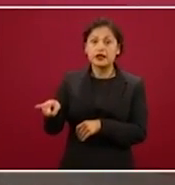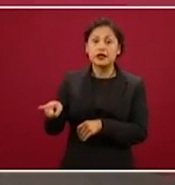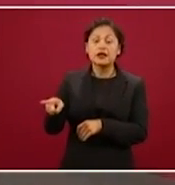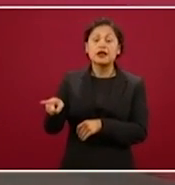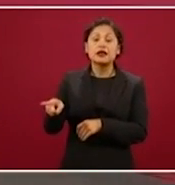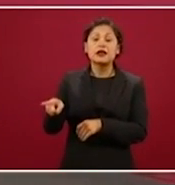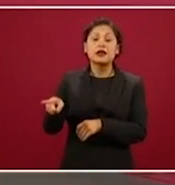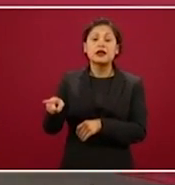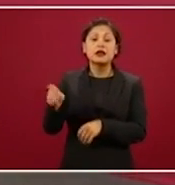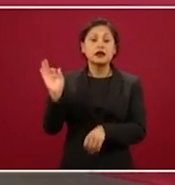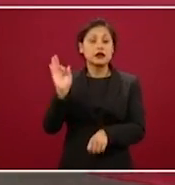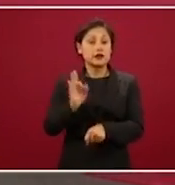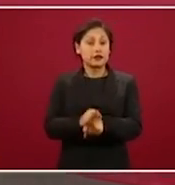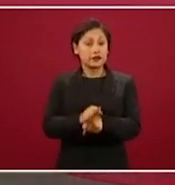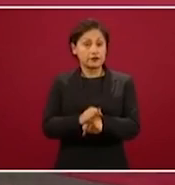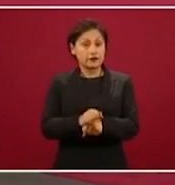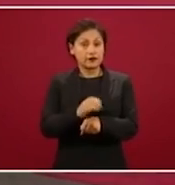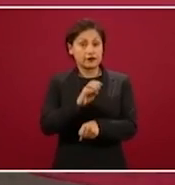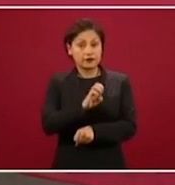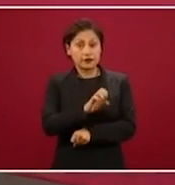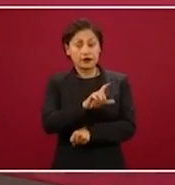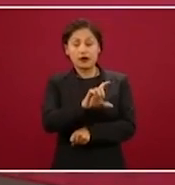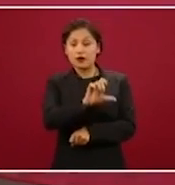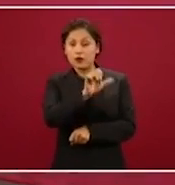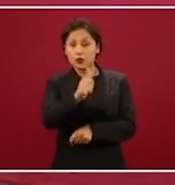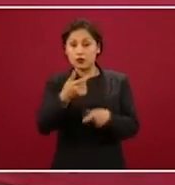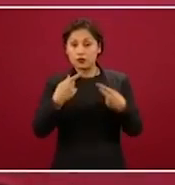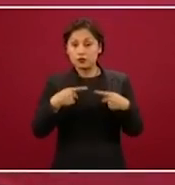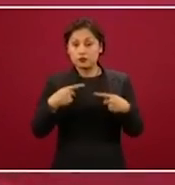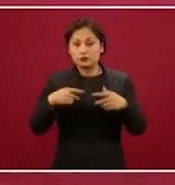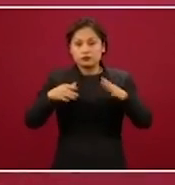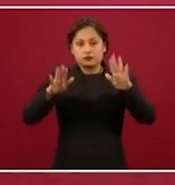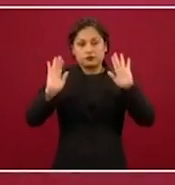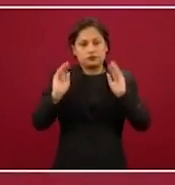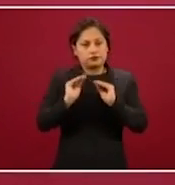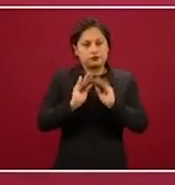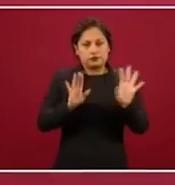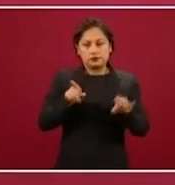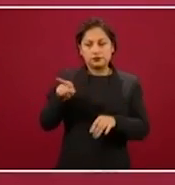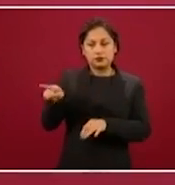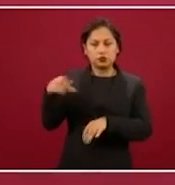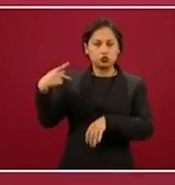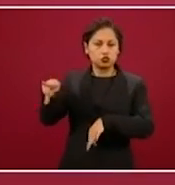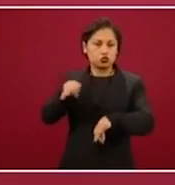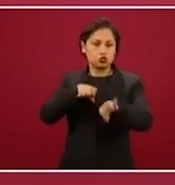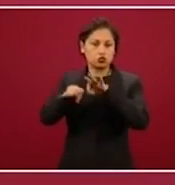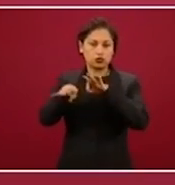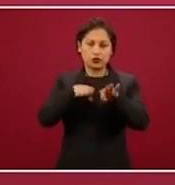un abogado como cualquier profesional que